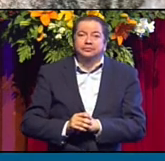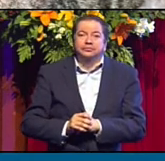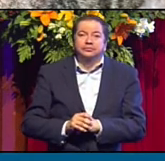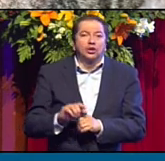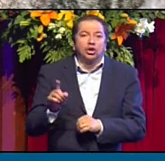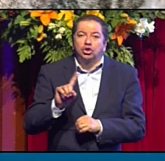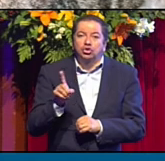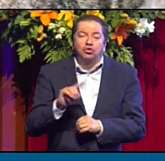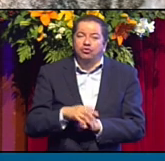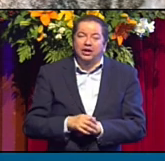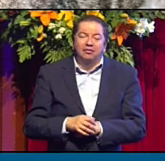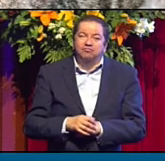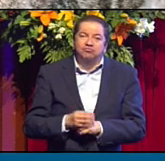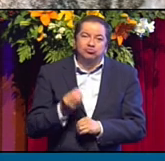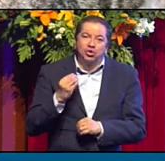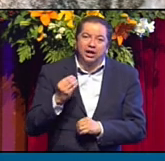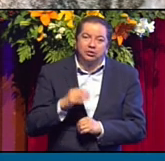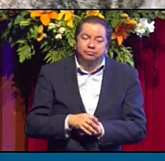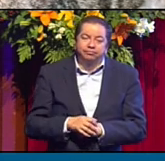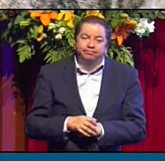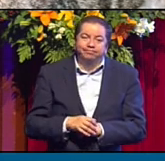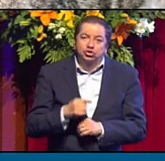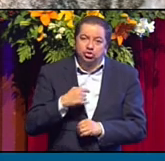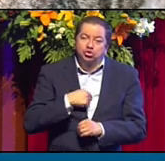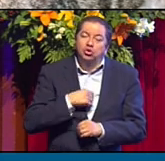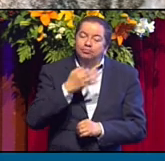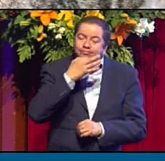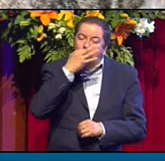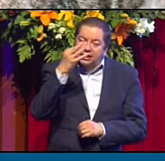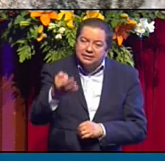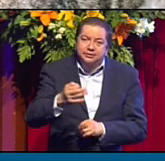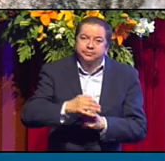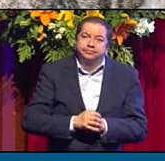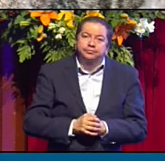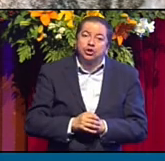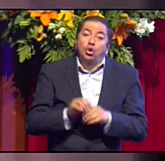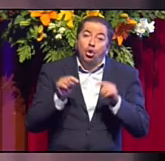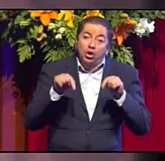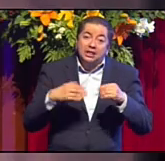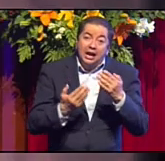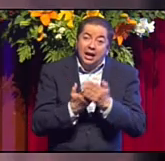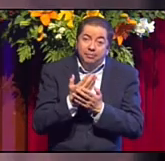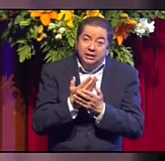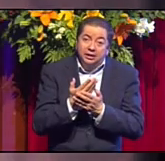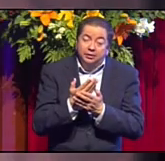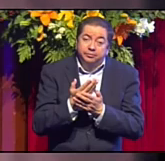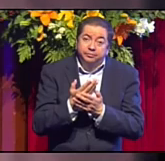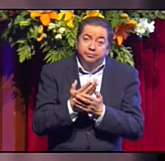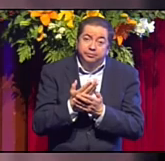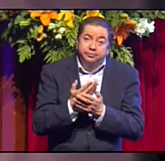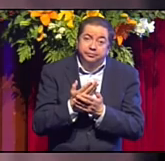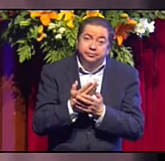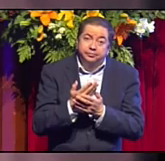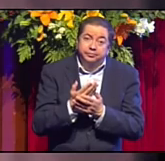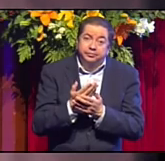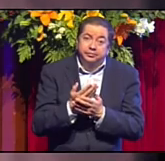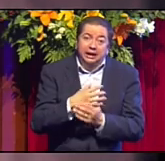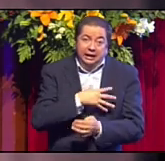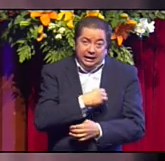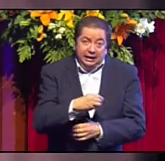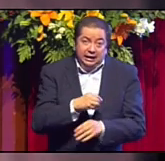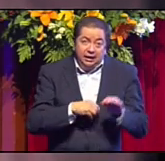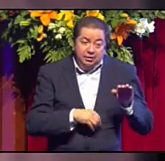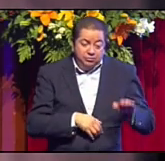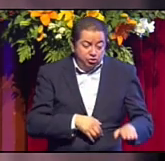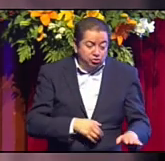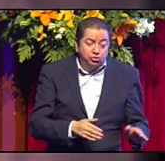Y no fue grato. Y luego voy a hacer la infidencia. Hoy día en la mañana nuestra hija más pequeña de